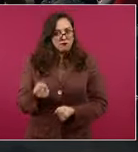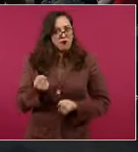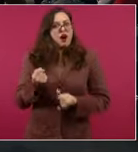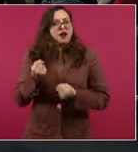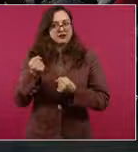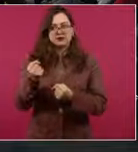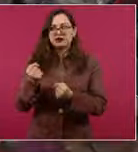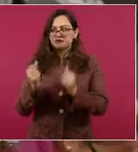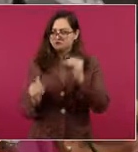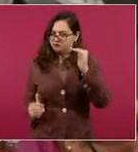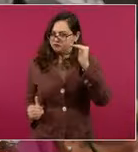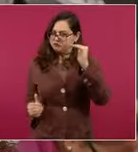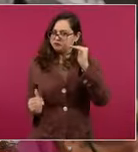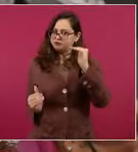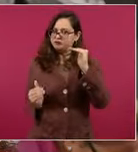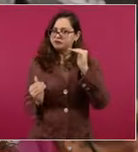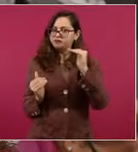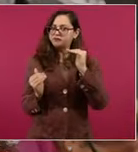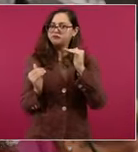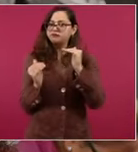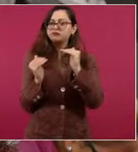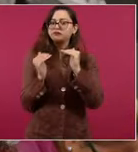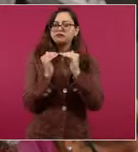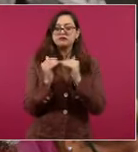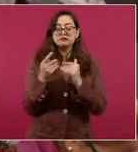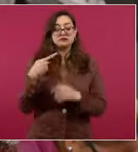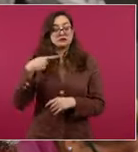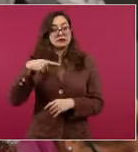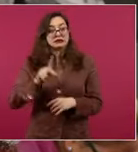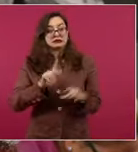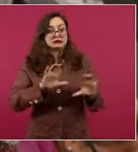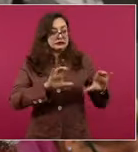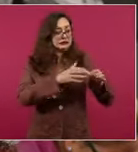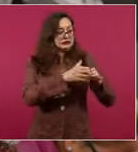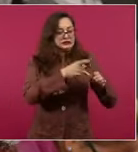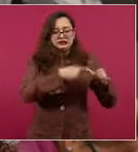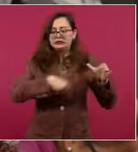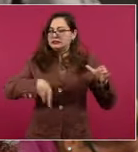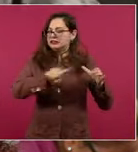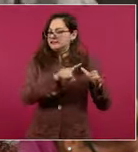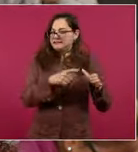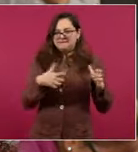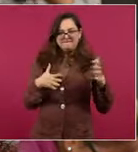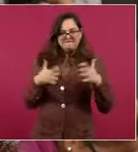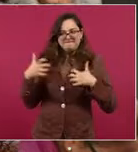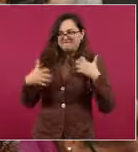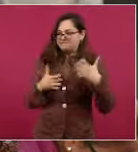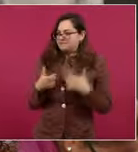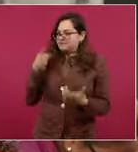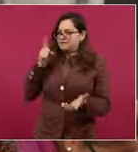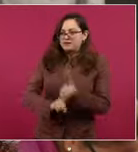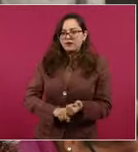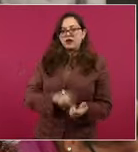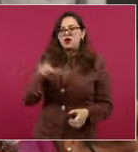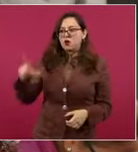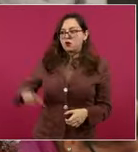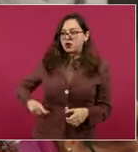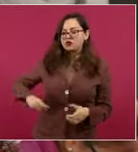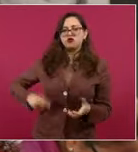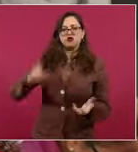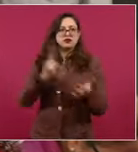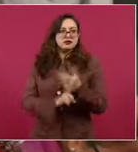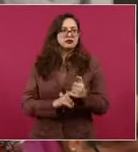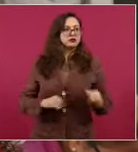están enquistados, no solo en los organismos autónomos, sino incluso muchos de ellos permanecen en el gobierno agazapados, quizá